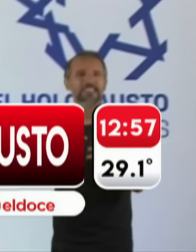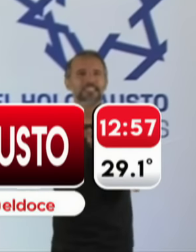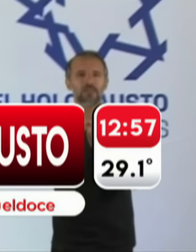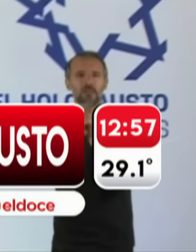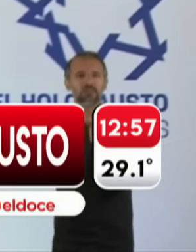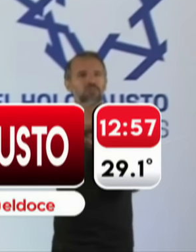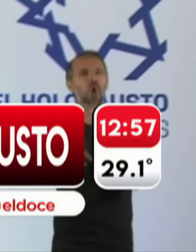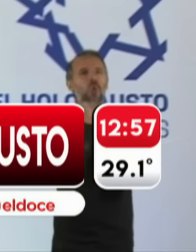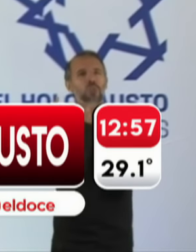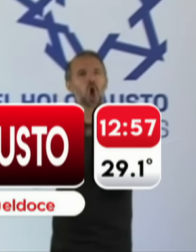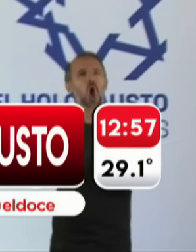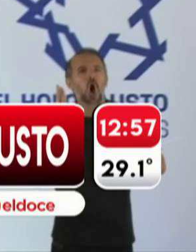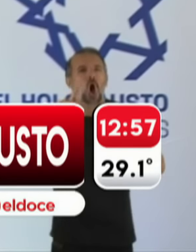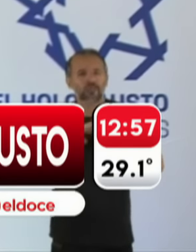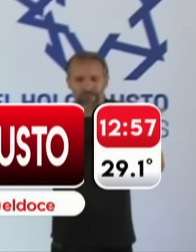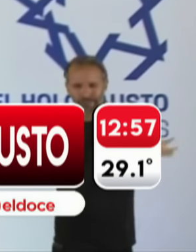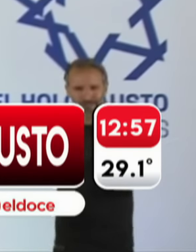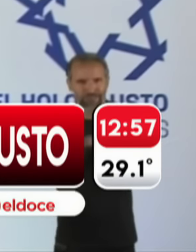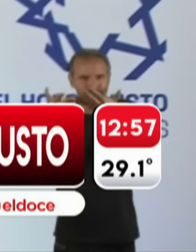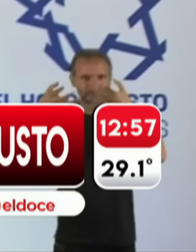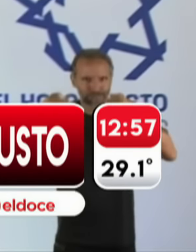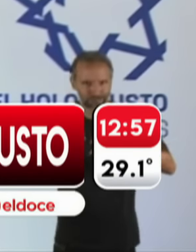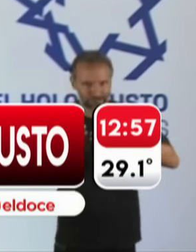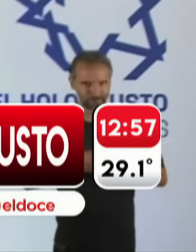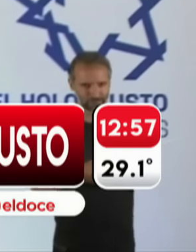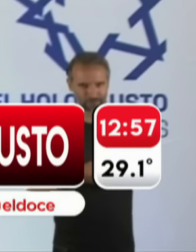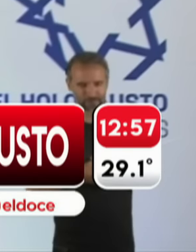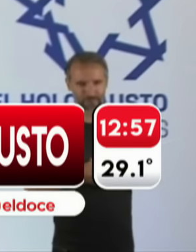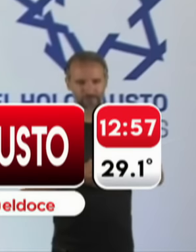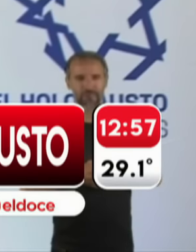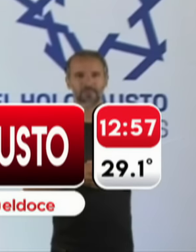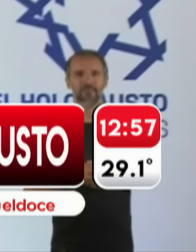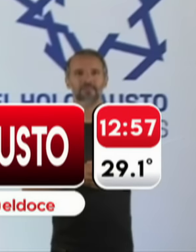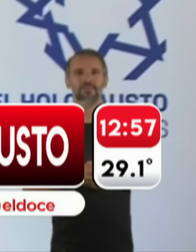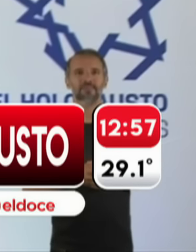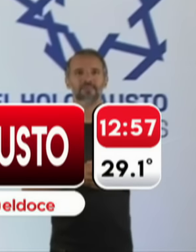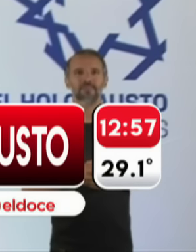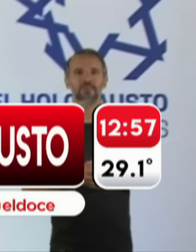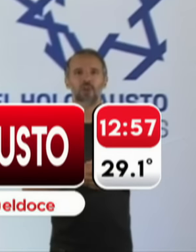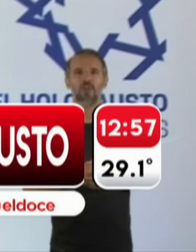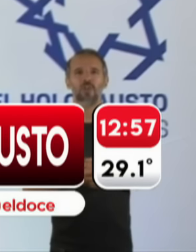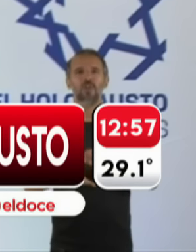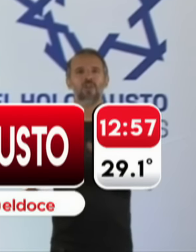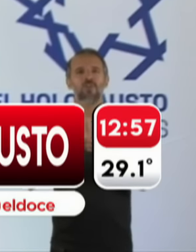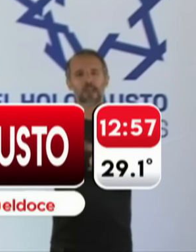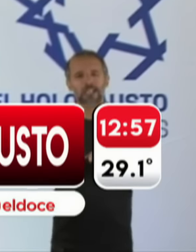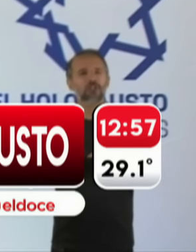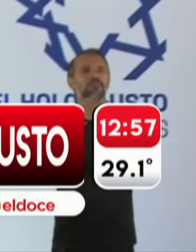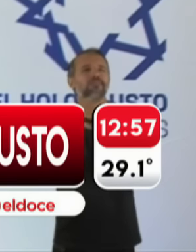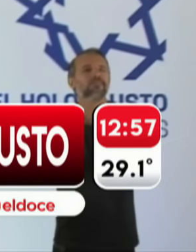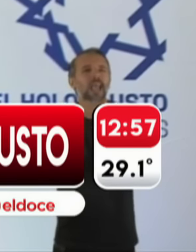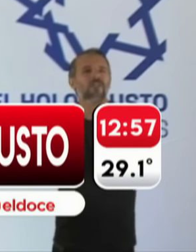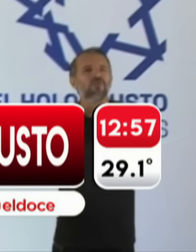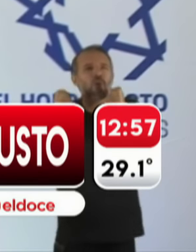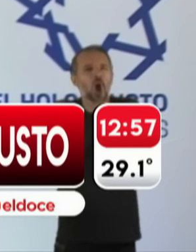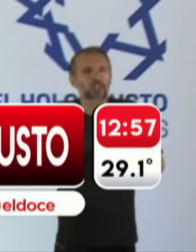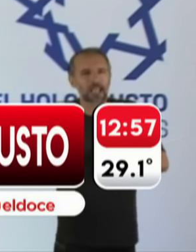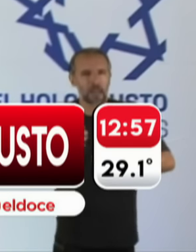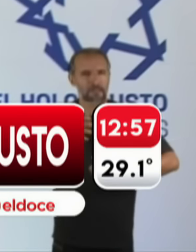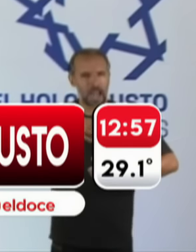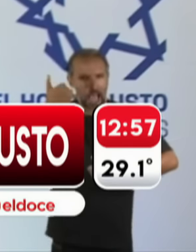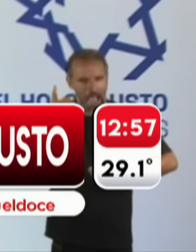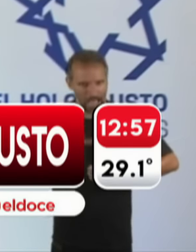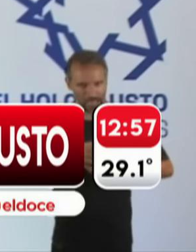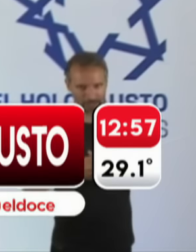oficial el próximo mes. Esto hace minutos, la actividad pública del presidente Javier Milei, que,